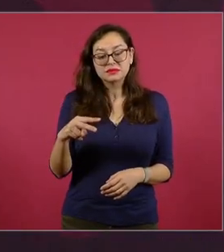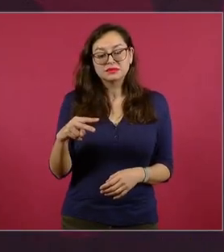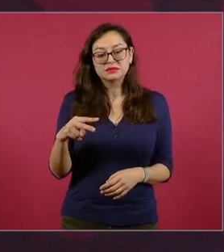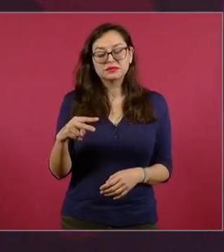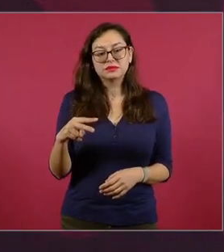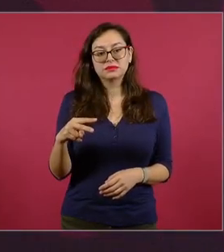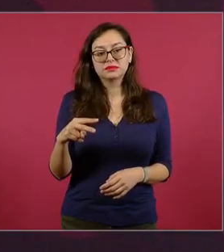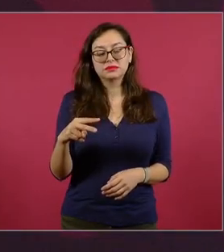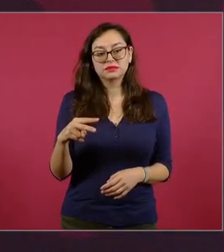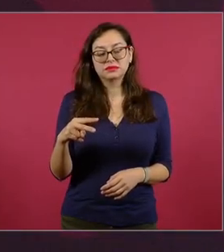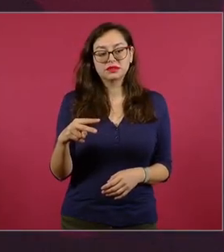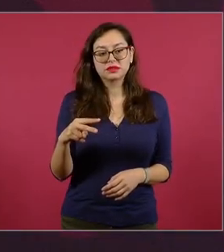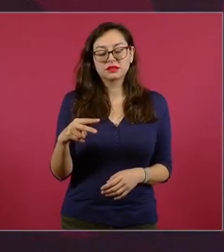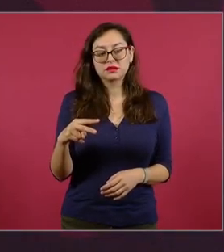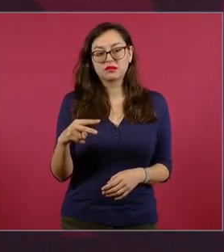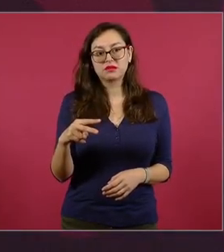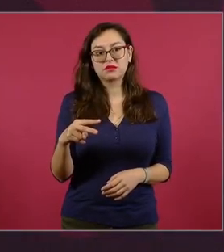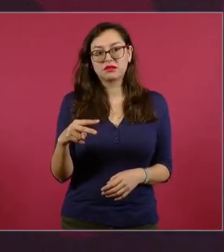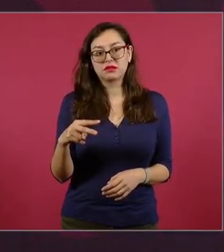colocado